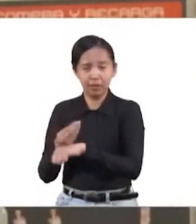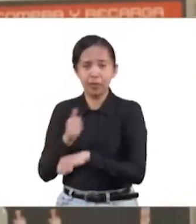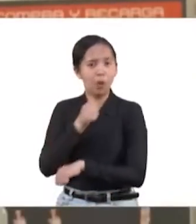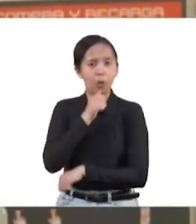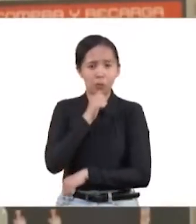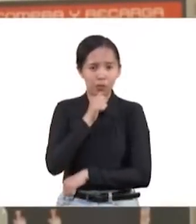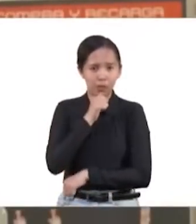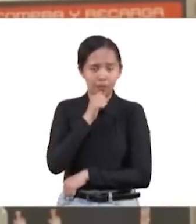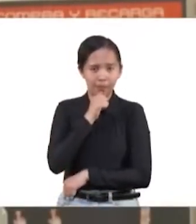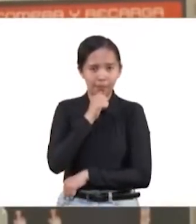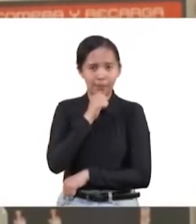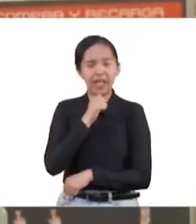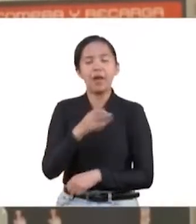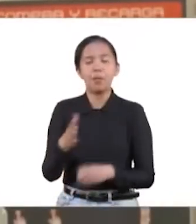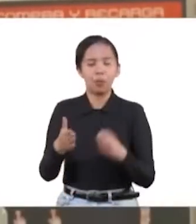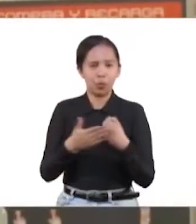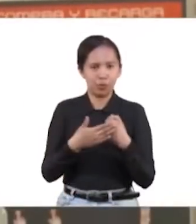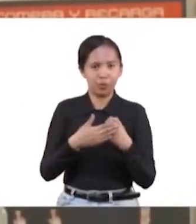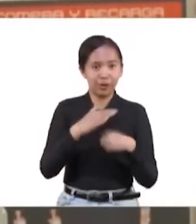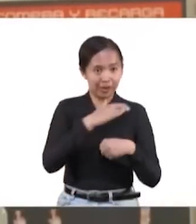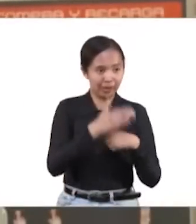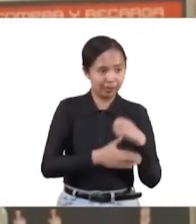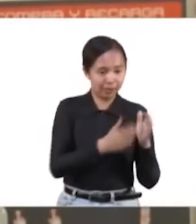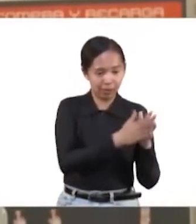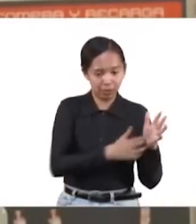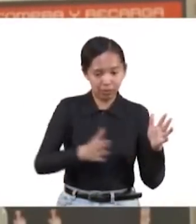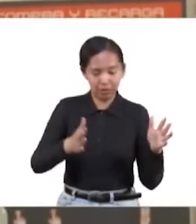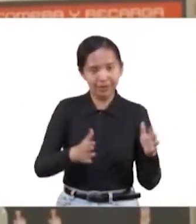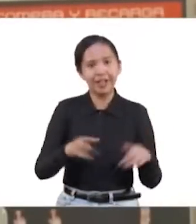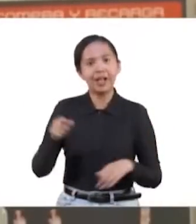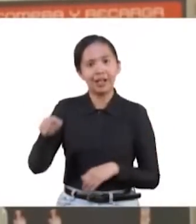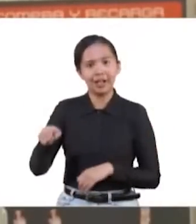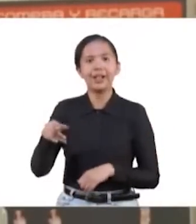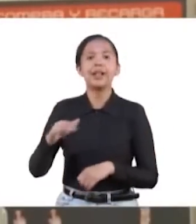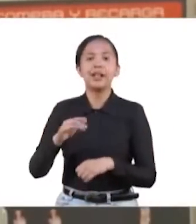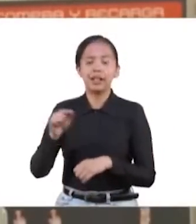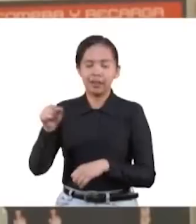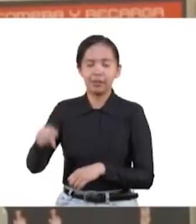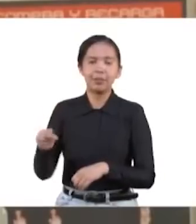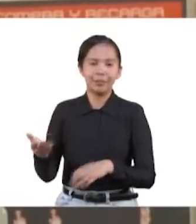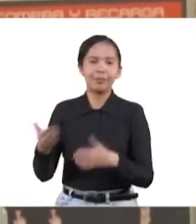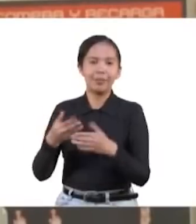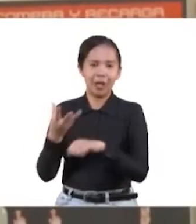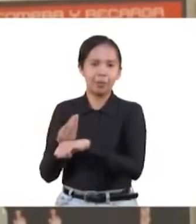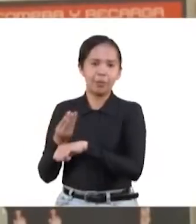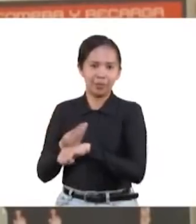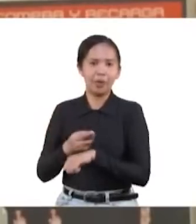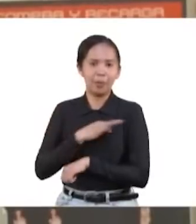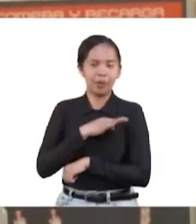obra civil que hoy anunciamos y actualmente está en proceso de rehabilitación.